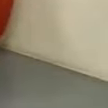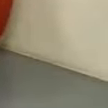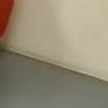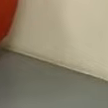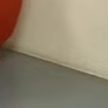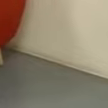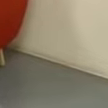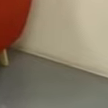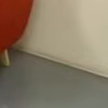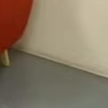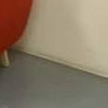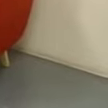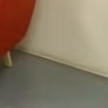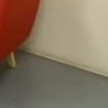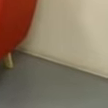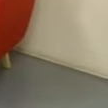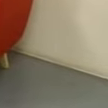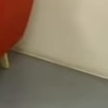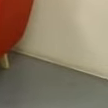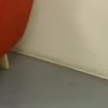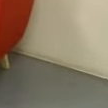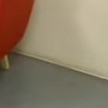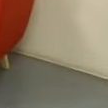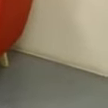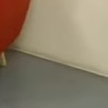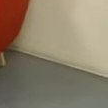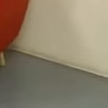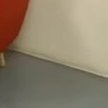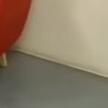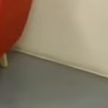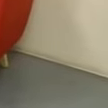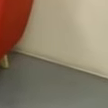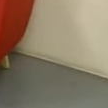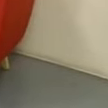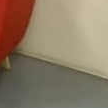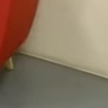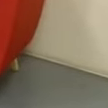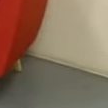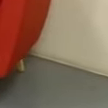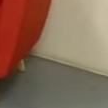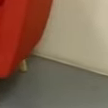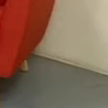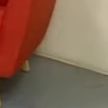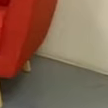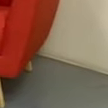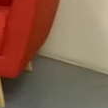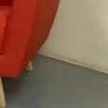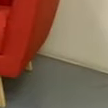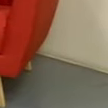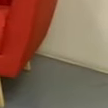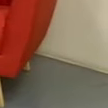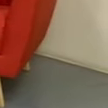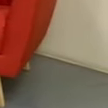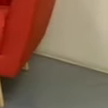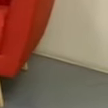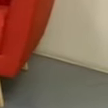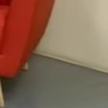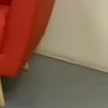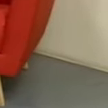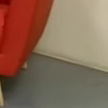Bueno, y es que a quien no le gusta hacerse un masajito, pero qué mejor manera de aprenderlos a hacer nosotros en casa y que antes de empezar